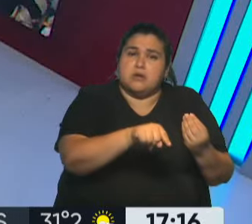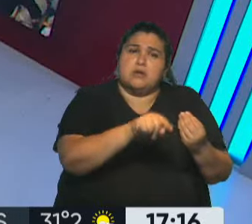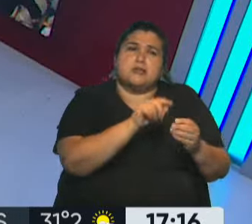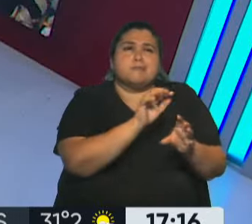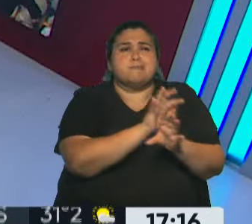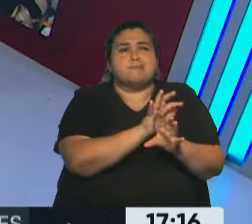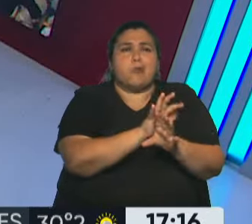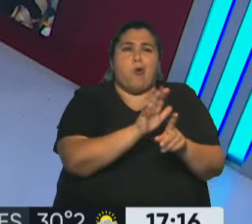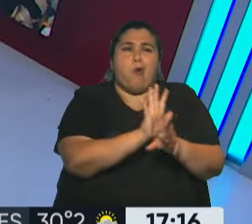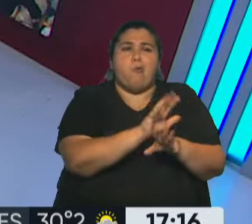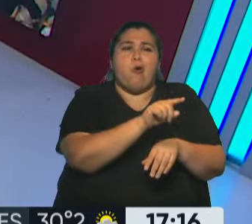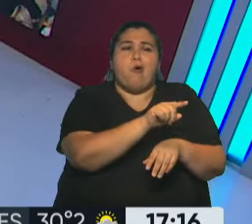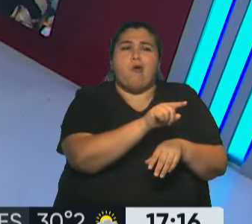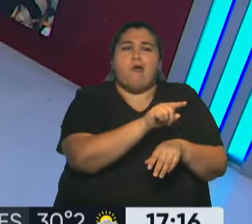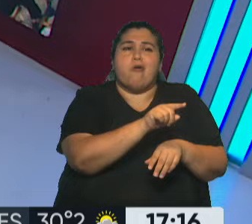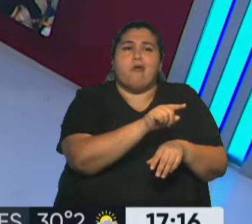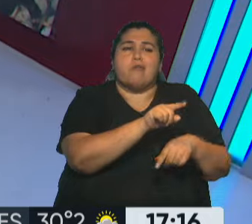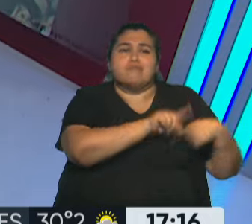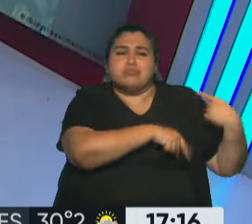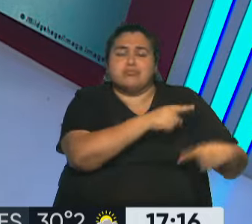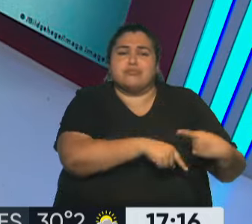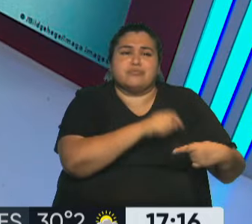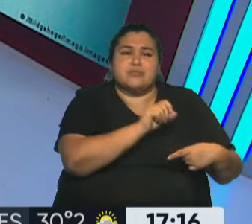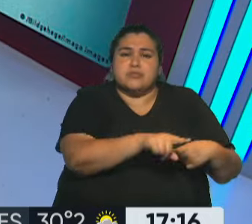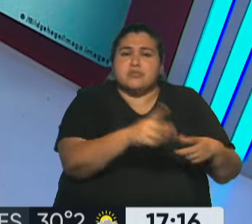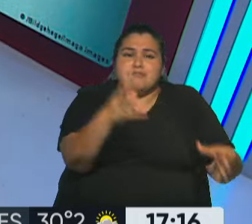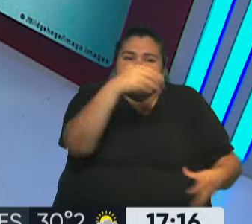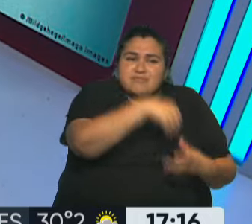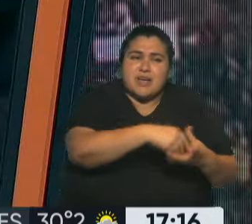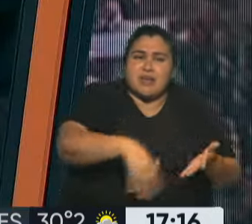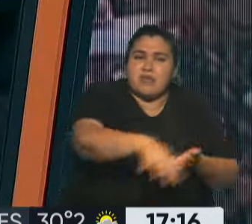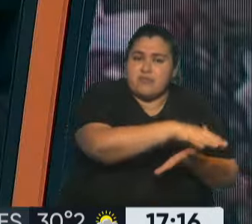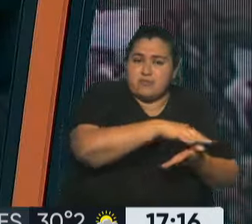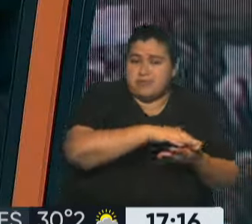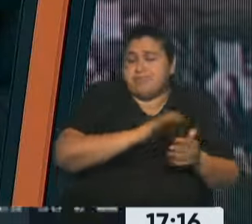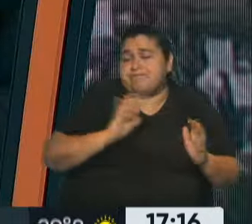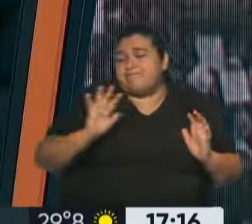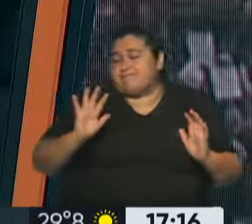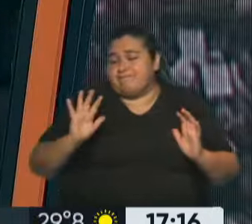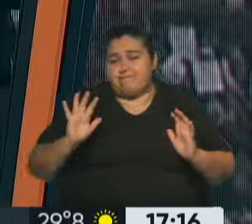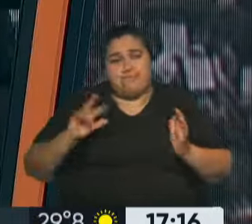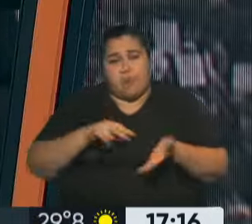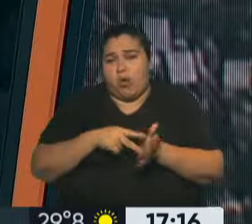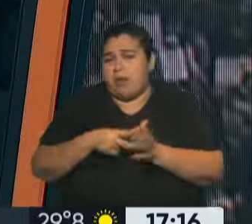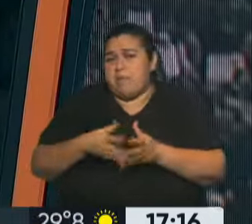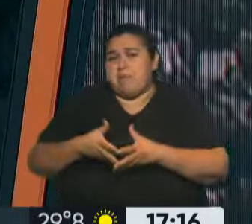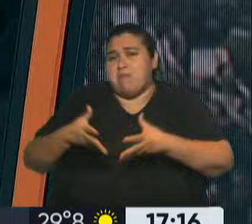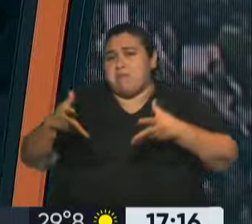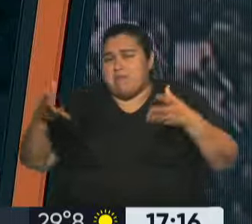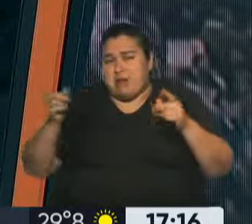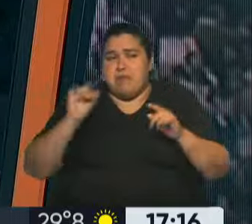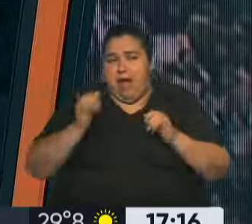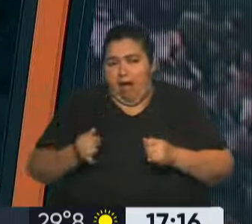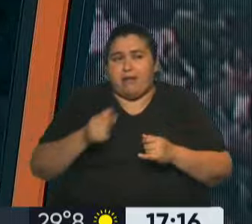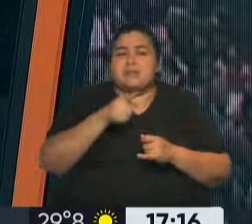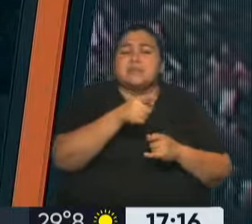alemán nativo si no hubiera estos problemas económicos? Bueno, lo que estamos viendo es que crece. Y no solo en Alemania. Crece la popularidad de Scholz, que lo veíamos